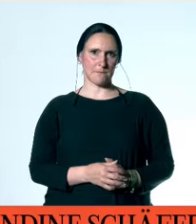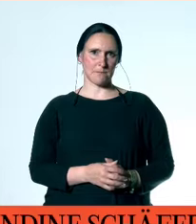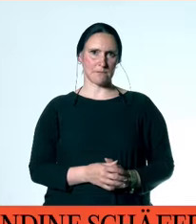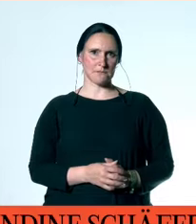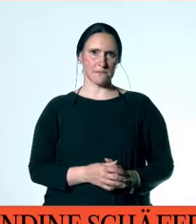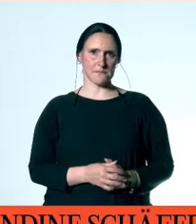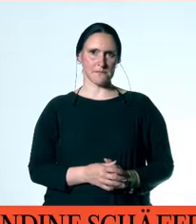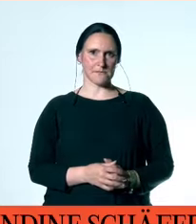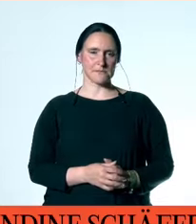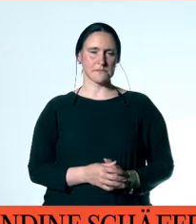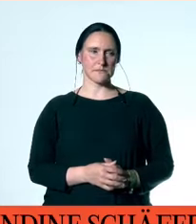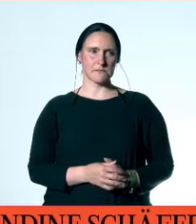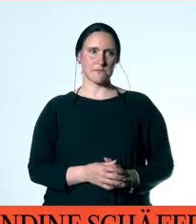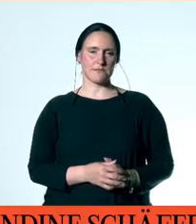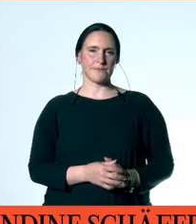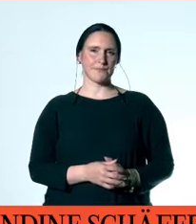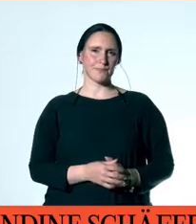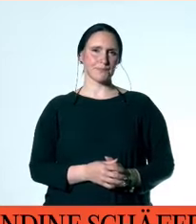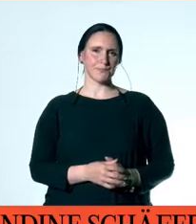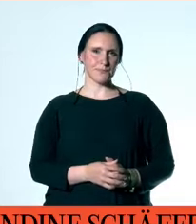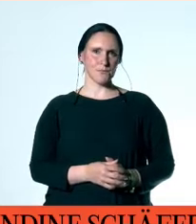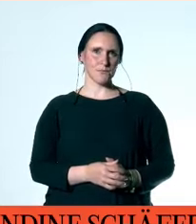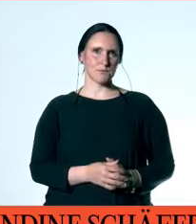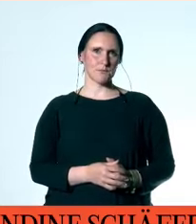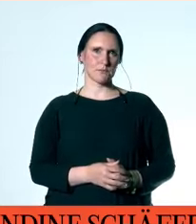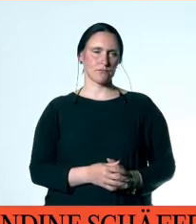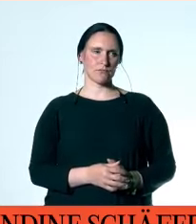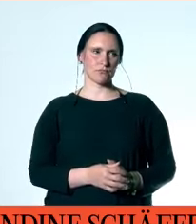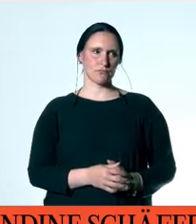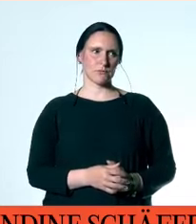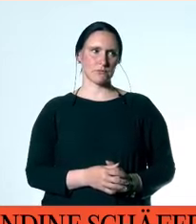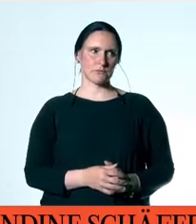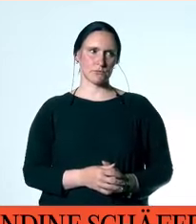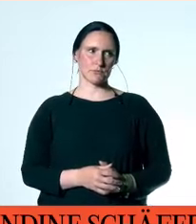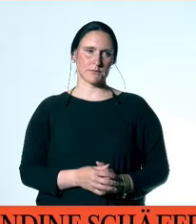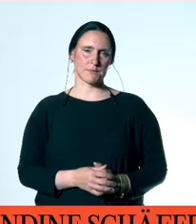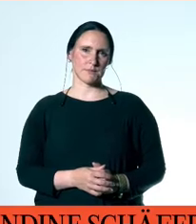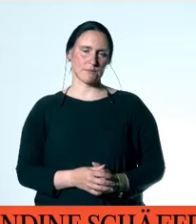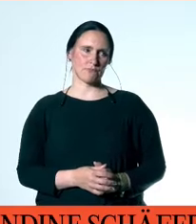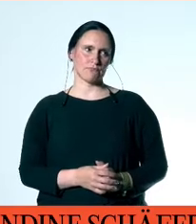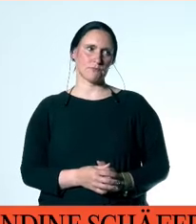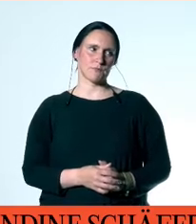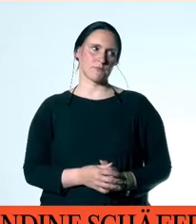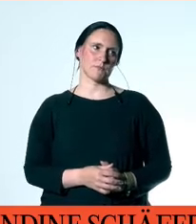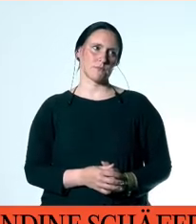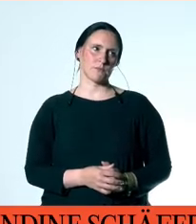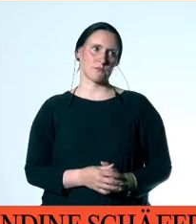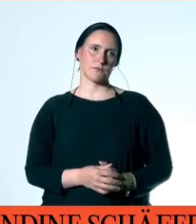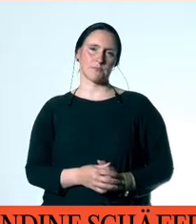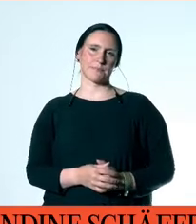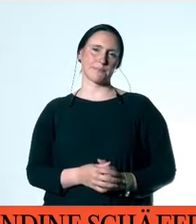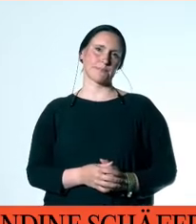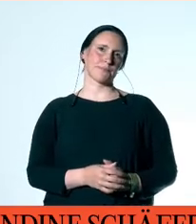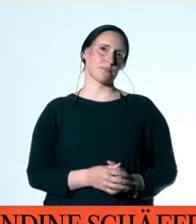poder acompañarles en este espacio junto a mi compañera Paula. Bueno, dispuesto para la conversación, dispuesto